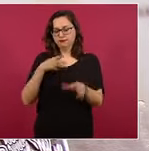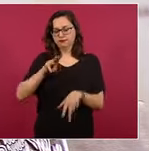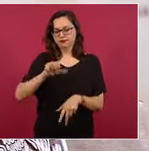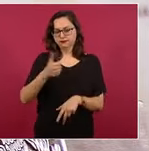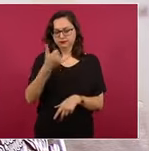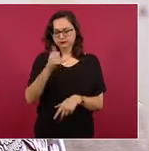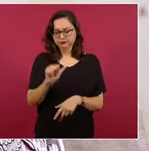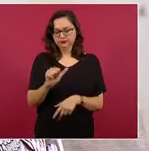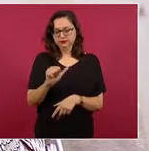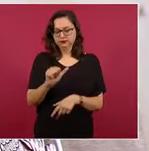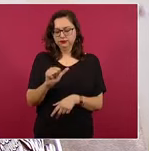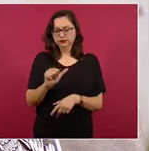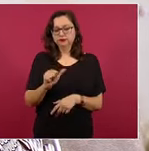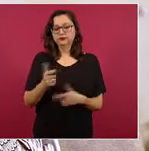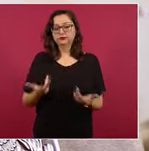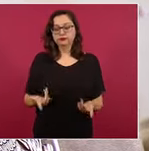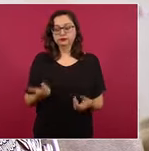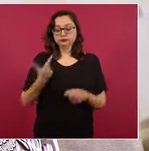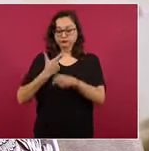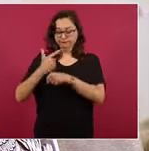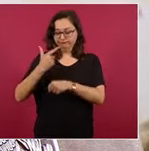En el caso de Guatemala,